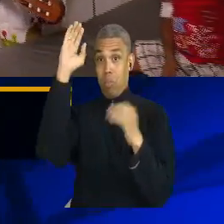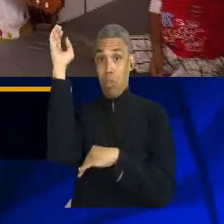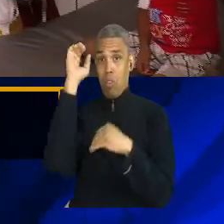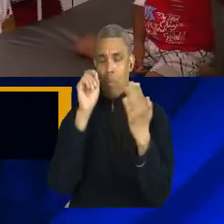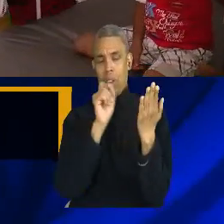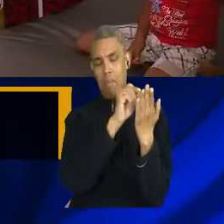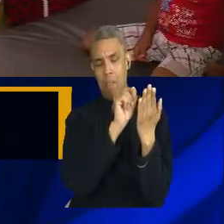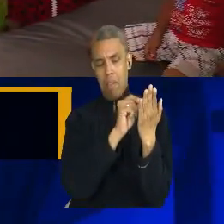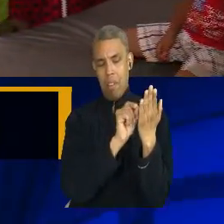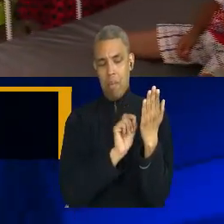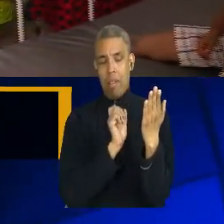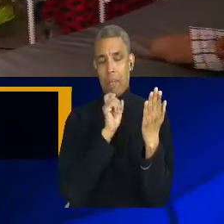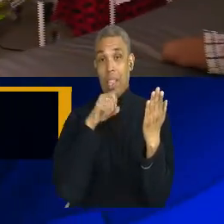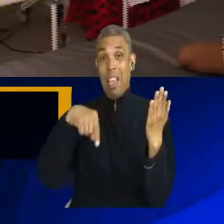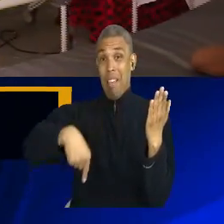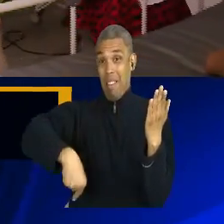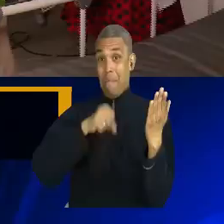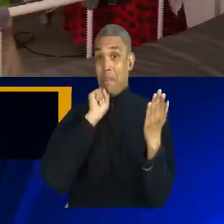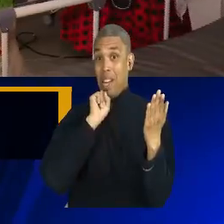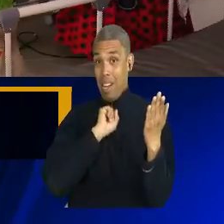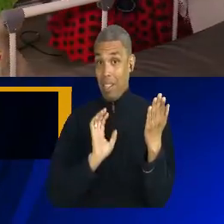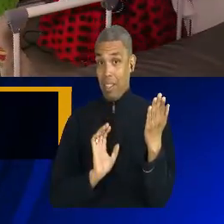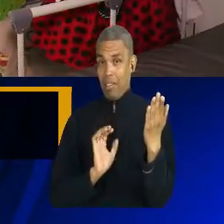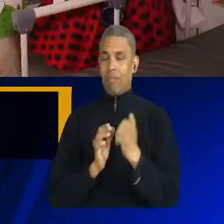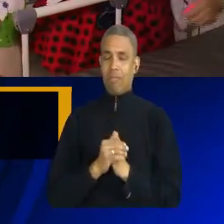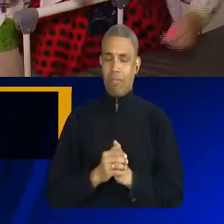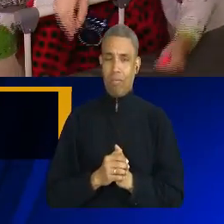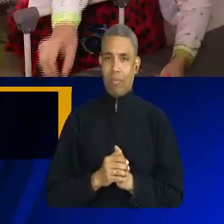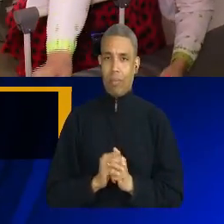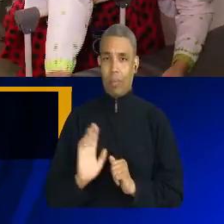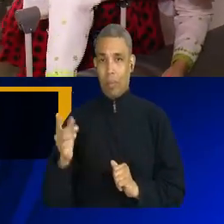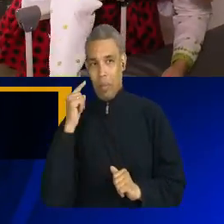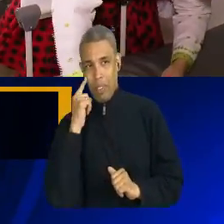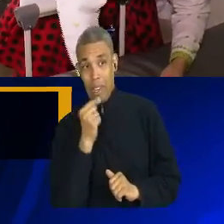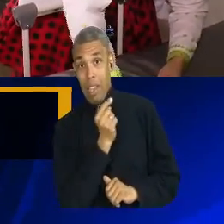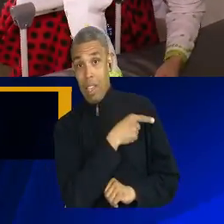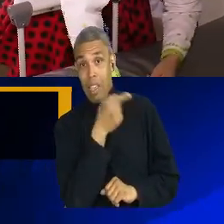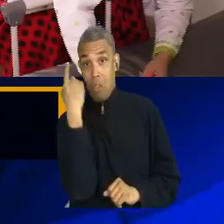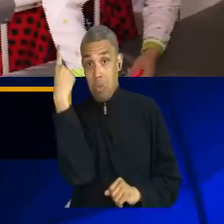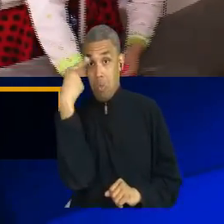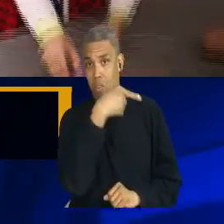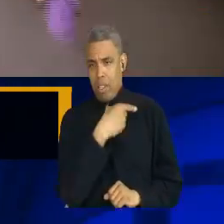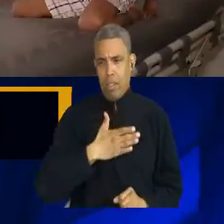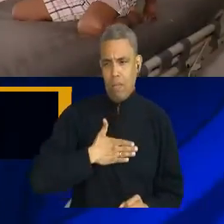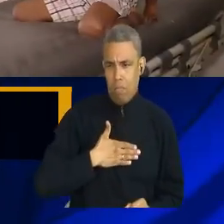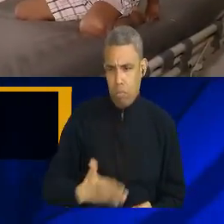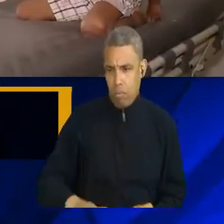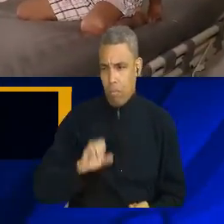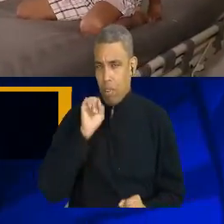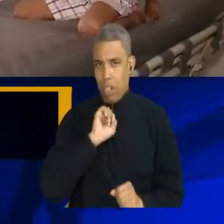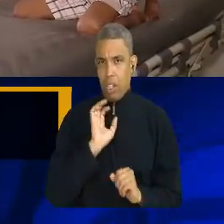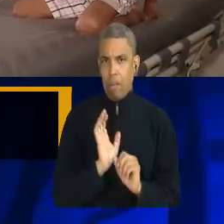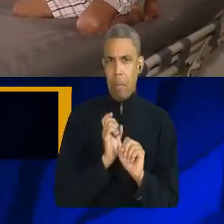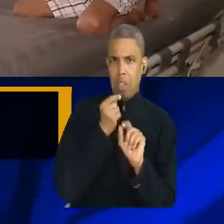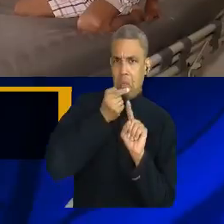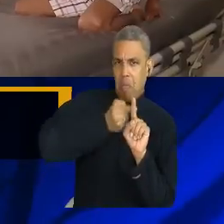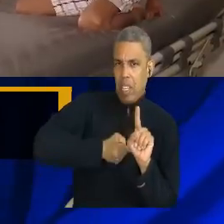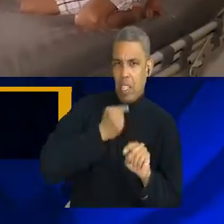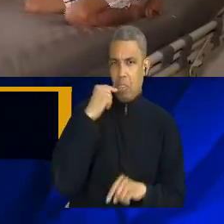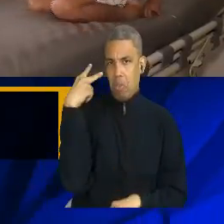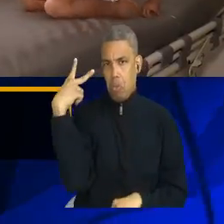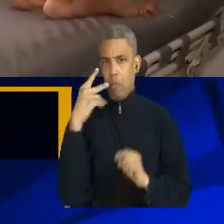es voluntaria acá en Barranca, pues entonces tocaría una vez al mes. Pero la idea es por lo menos ir dos veces al mes, ¿sí? Por